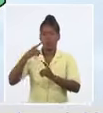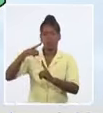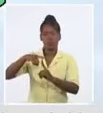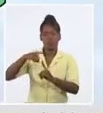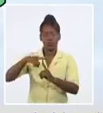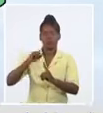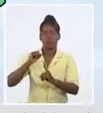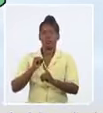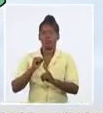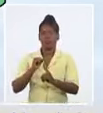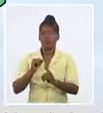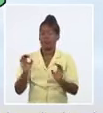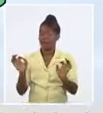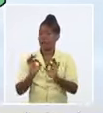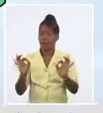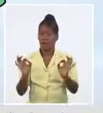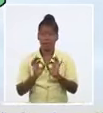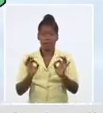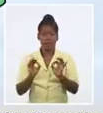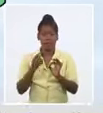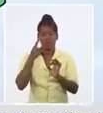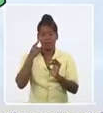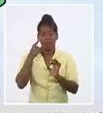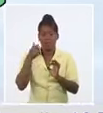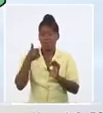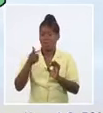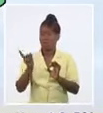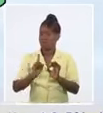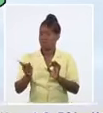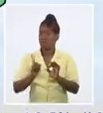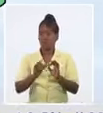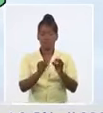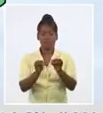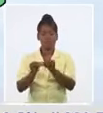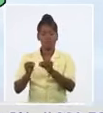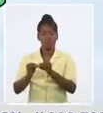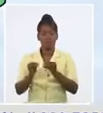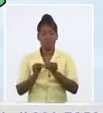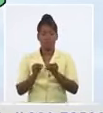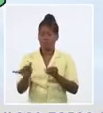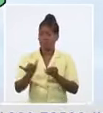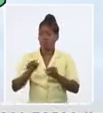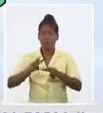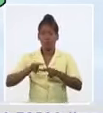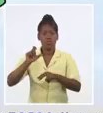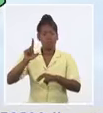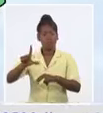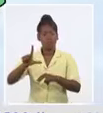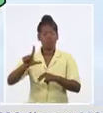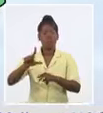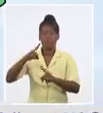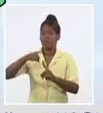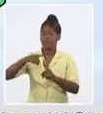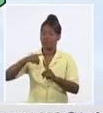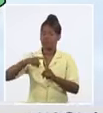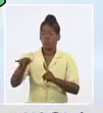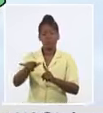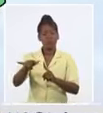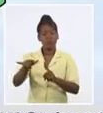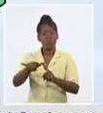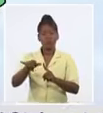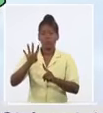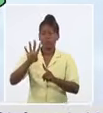todavía con una fuerte transmisión, igual que Holguín. 512 en Las Tunas y 480 en